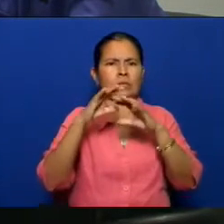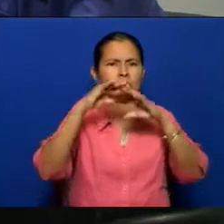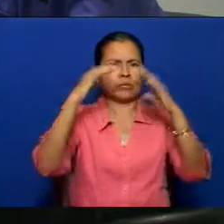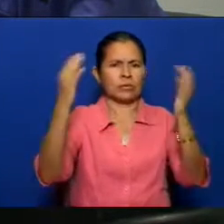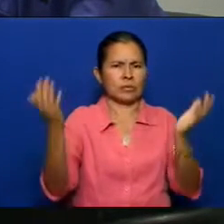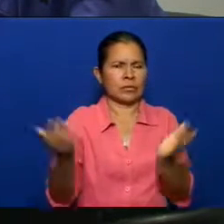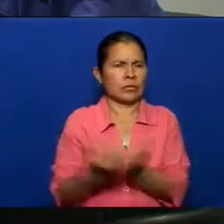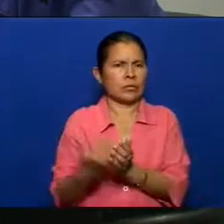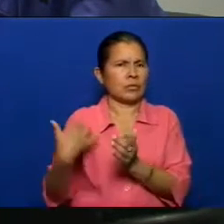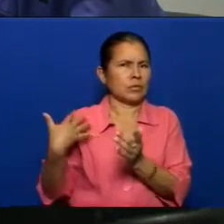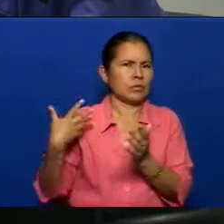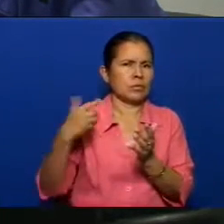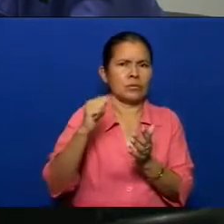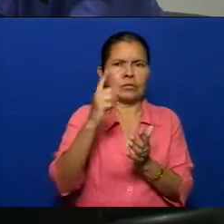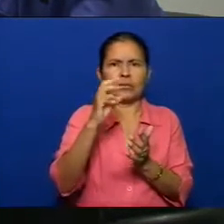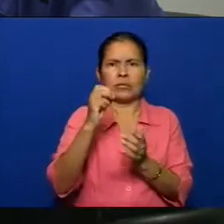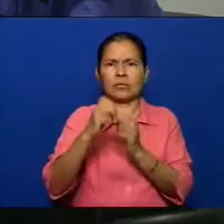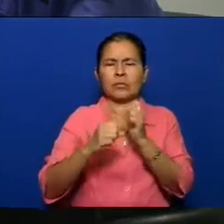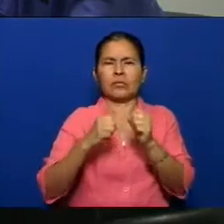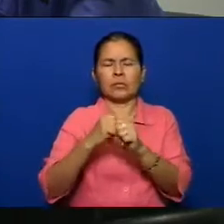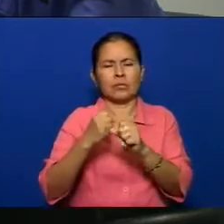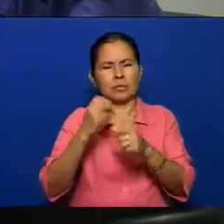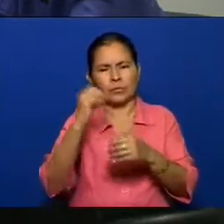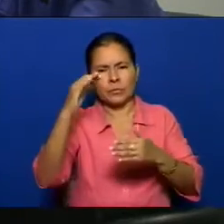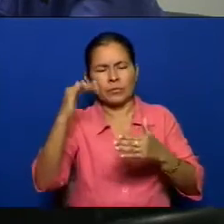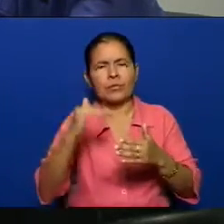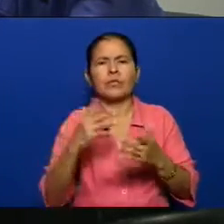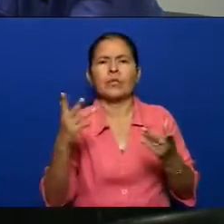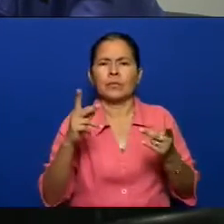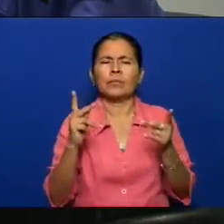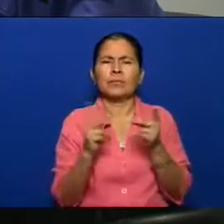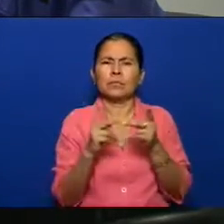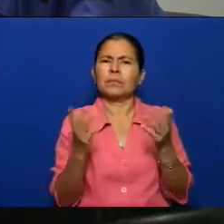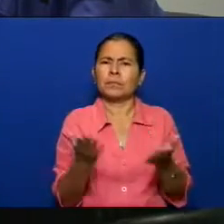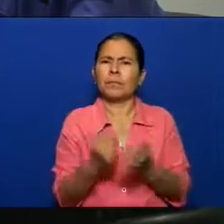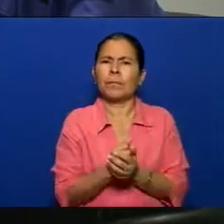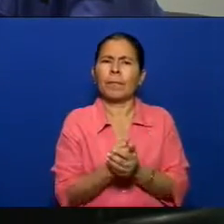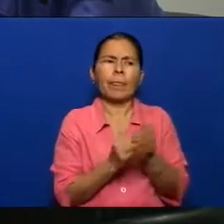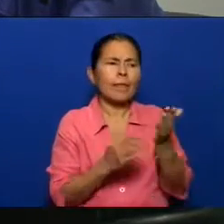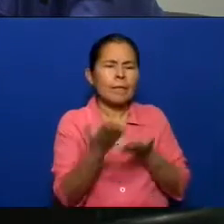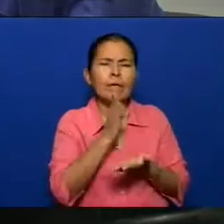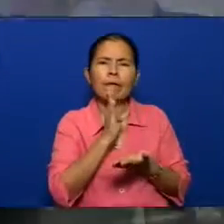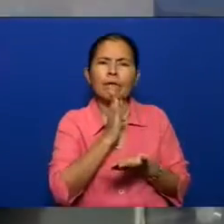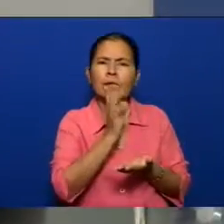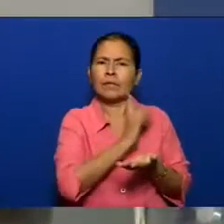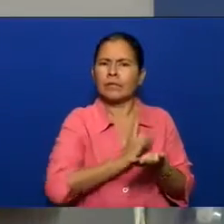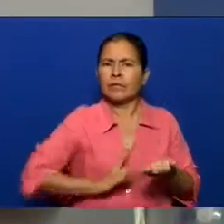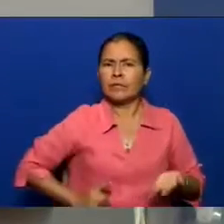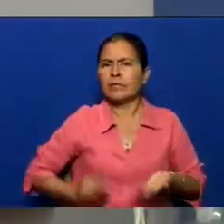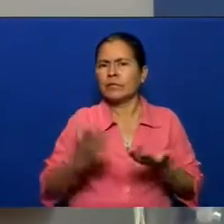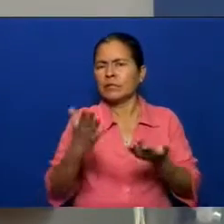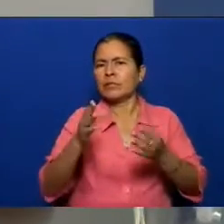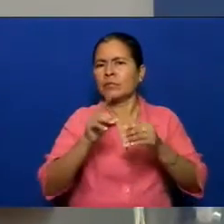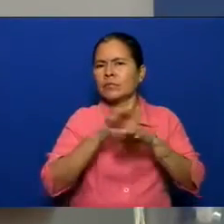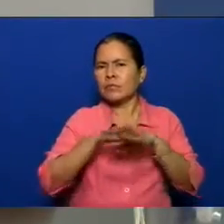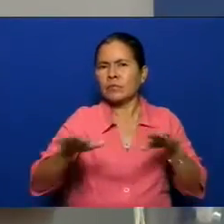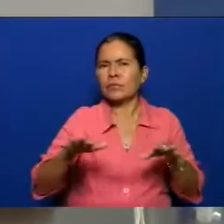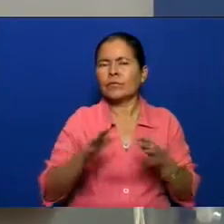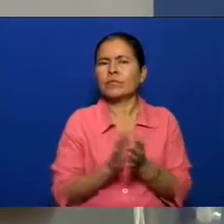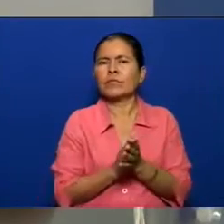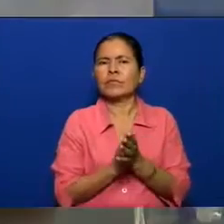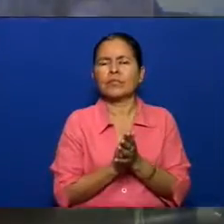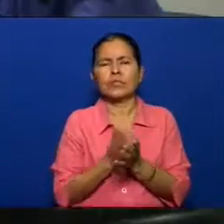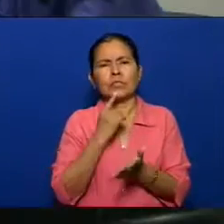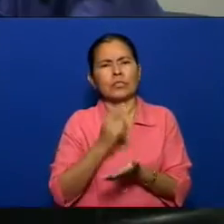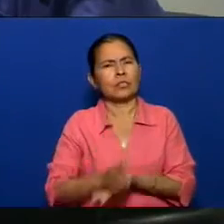próximos 70 años, es porque hicimos nuestro trabajo bien. Perfecto, diputado. ¿Algo que quiera agregar antes de concluir el programa?